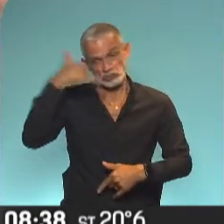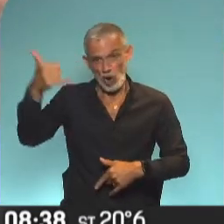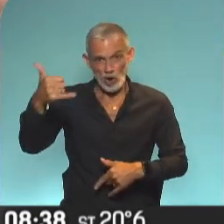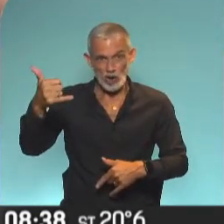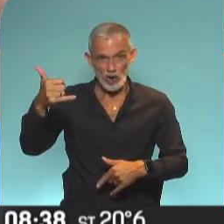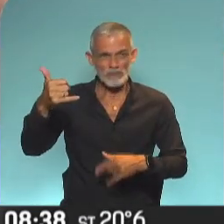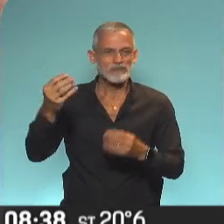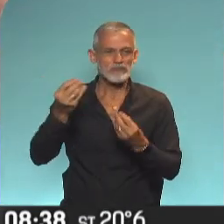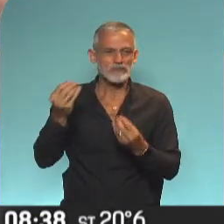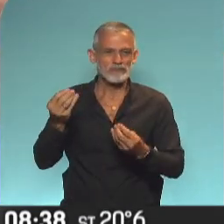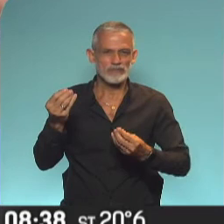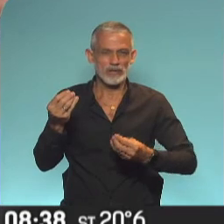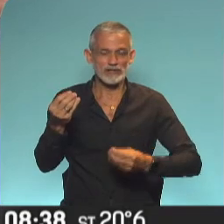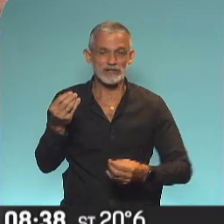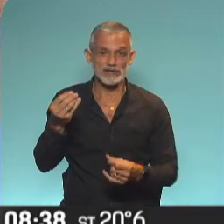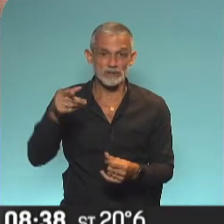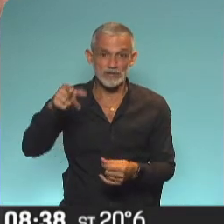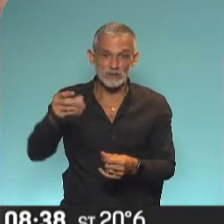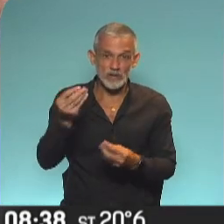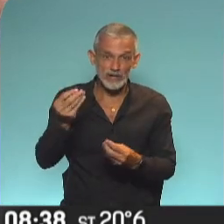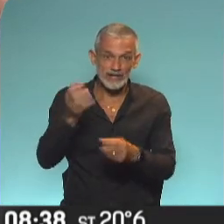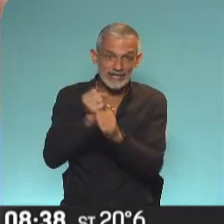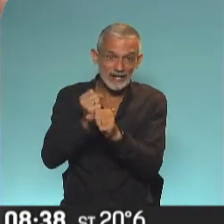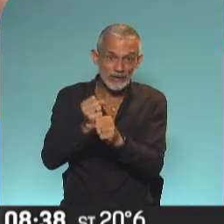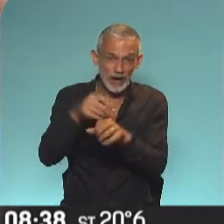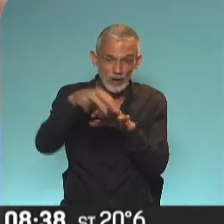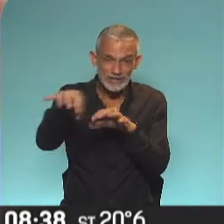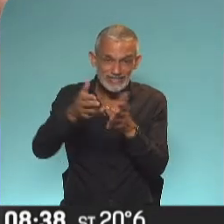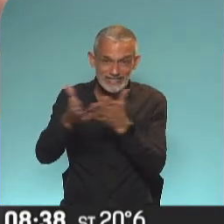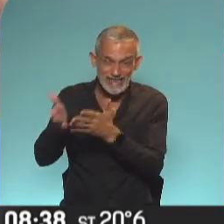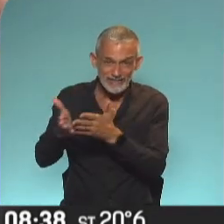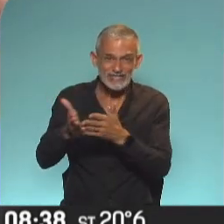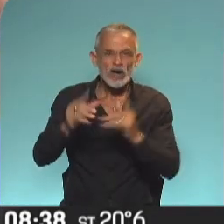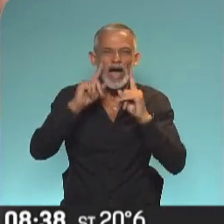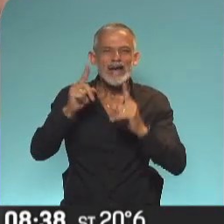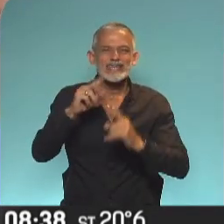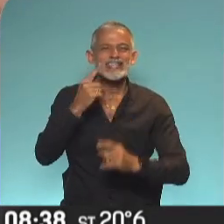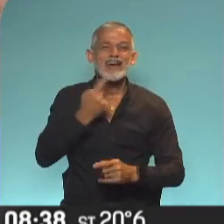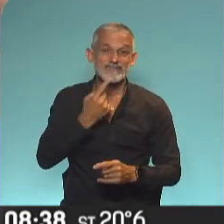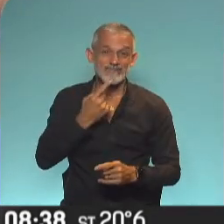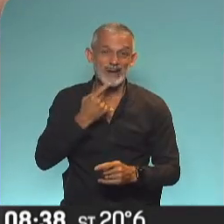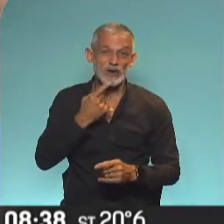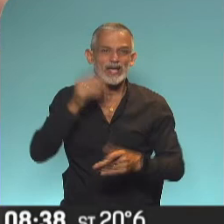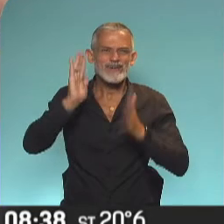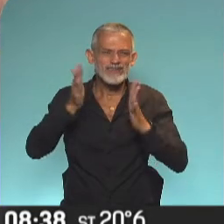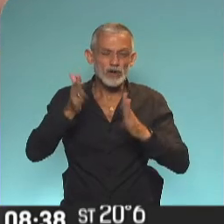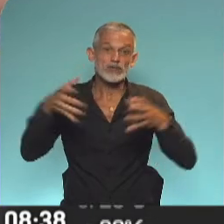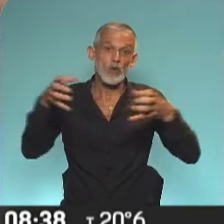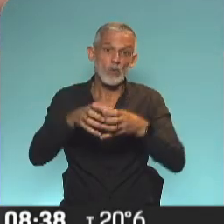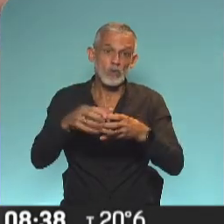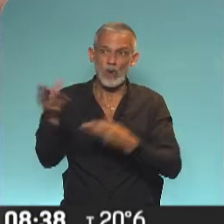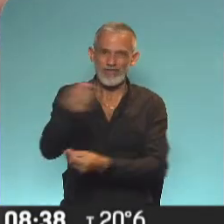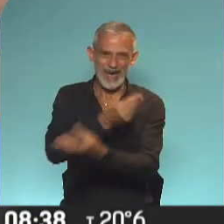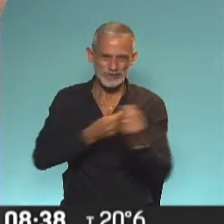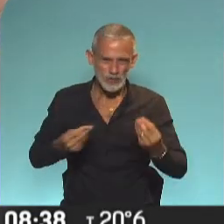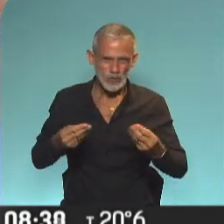que también trabaja con los servicios que están atendiendo a varones que ejercen violencia, ya sea grupos de ayuda